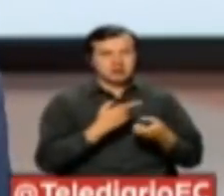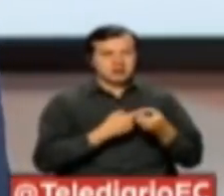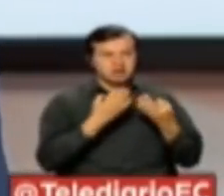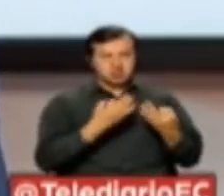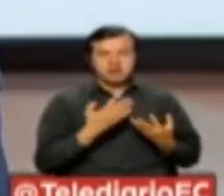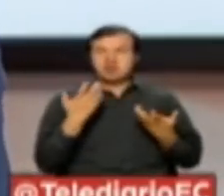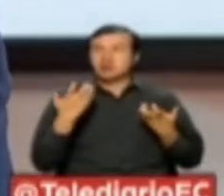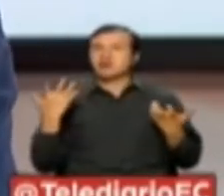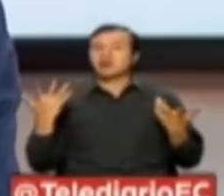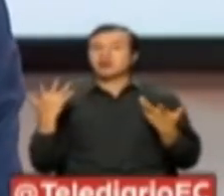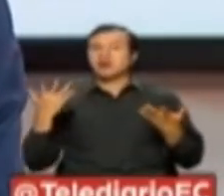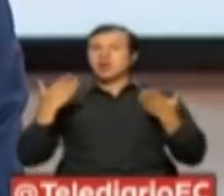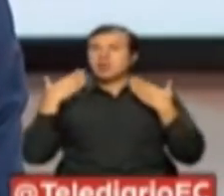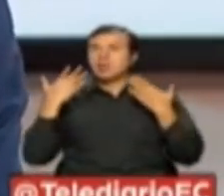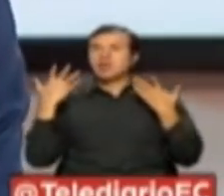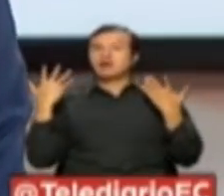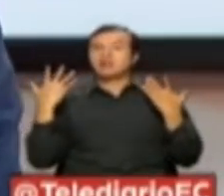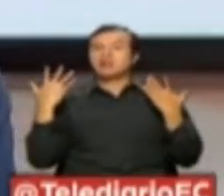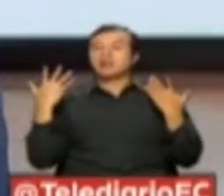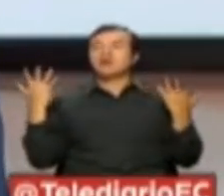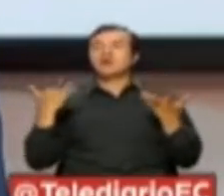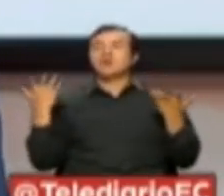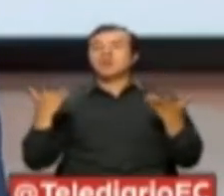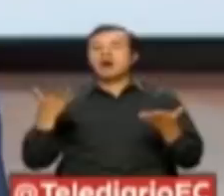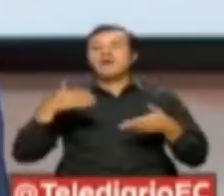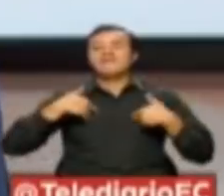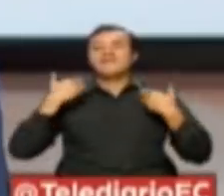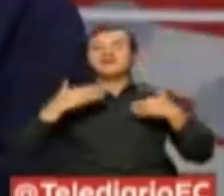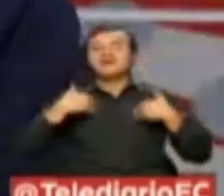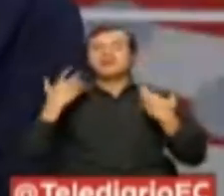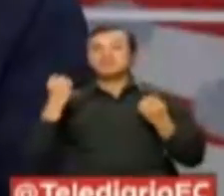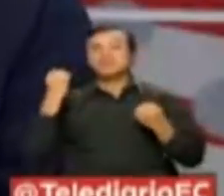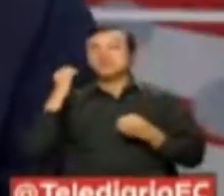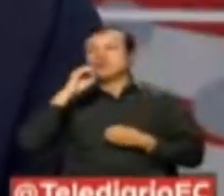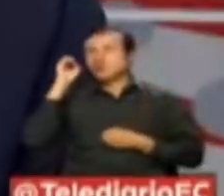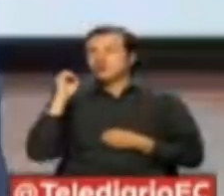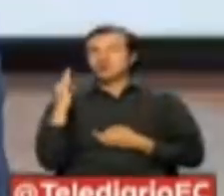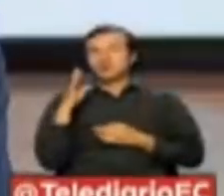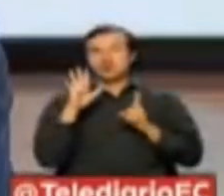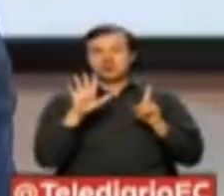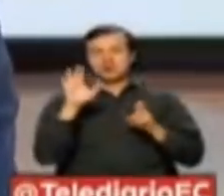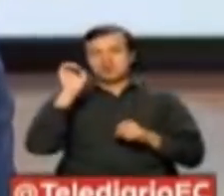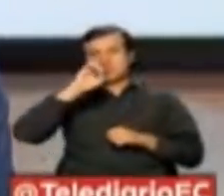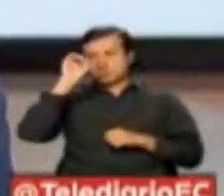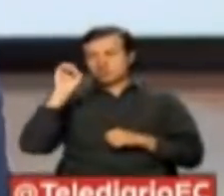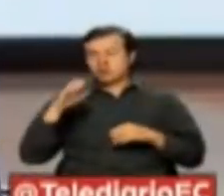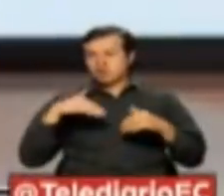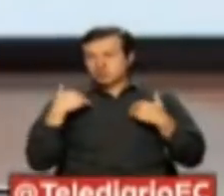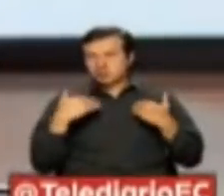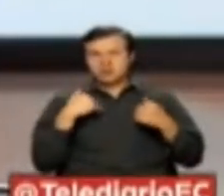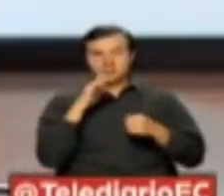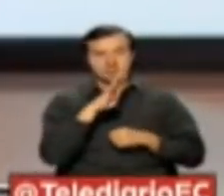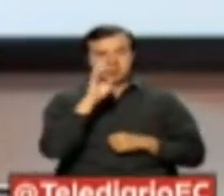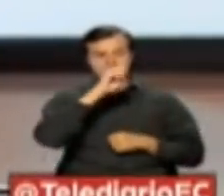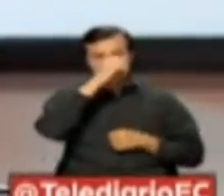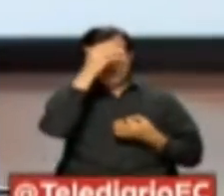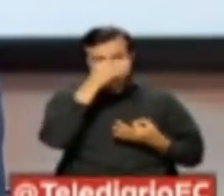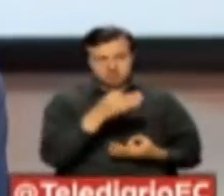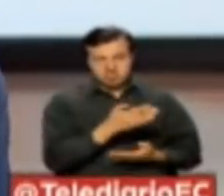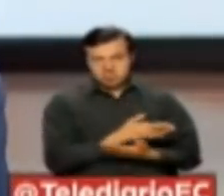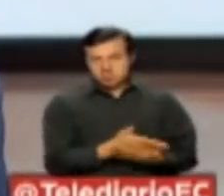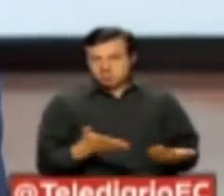en guayaquil queremos un alcalde alegre en que por su empuje por todo un 60 por ciento alegre 40 por ciento